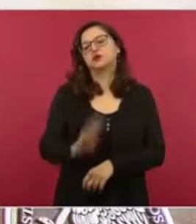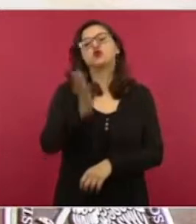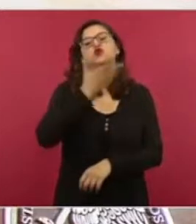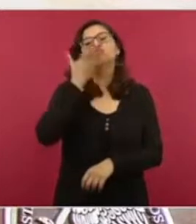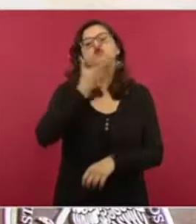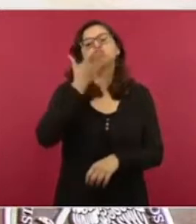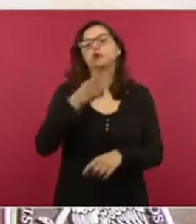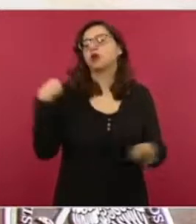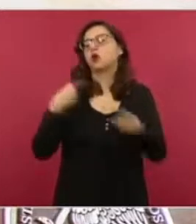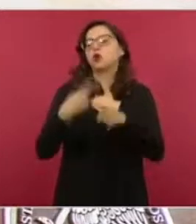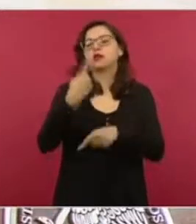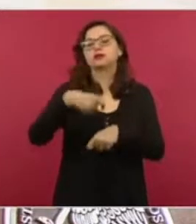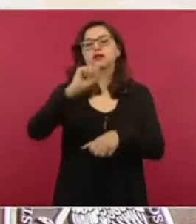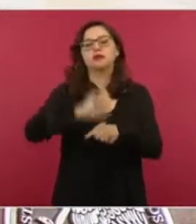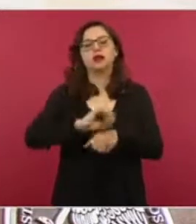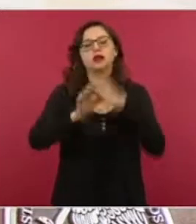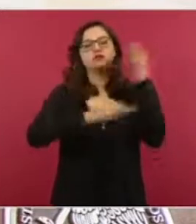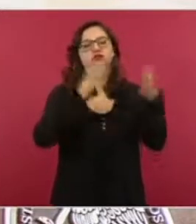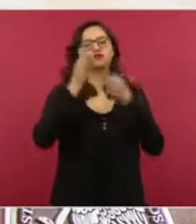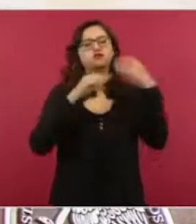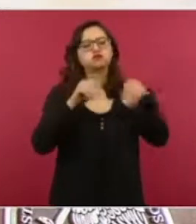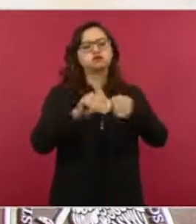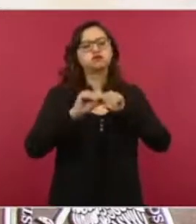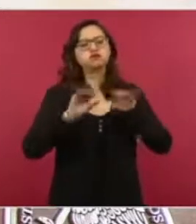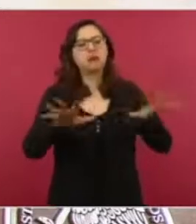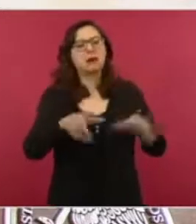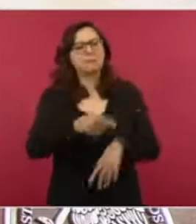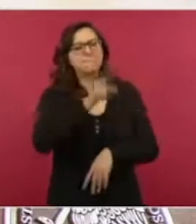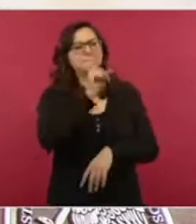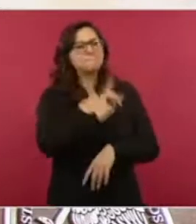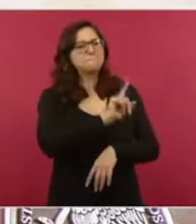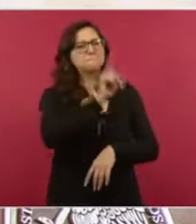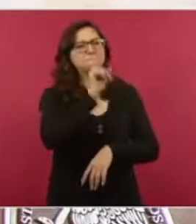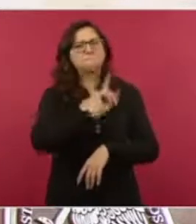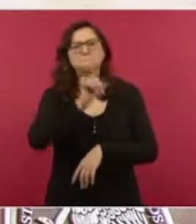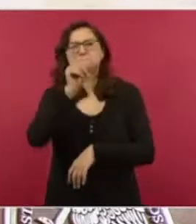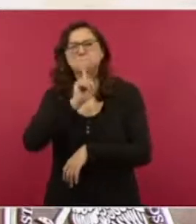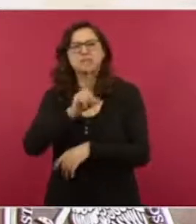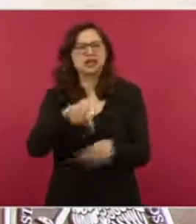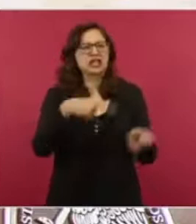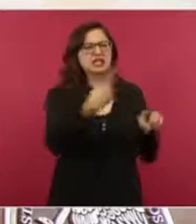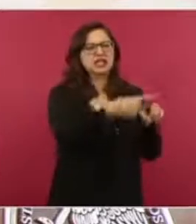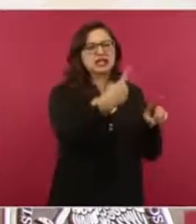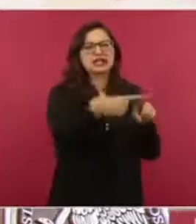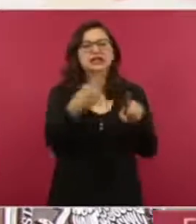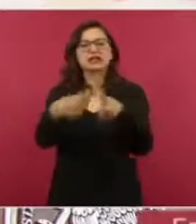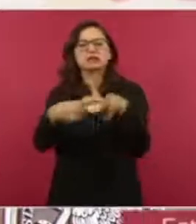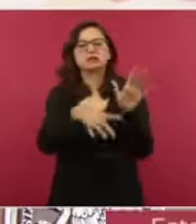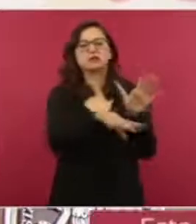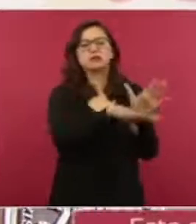semana. Es una síntesis, porque